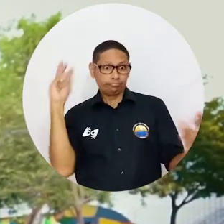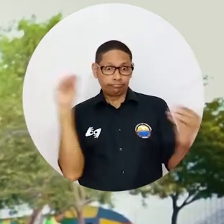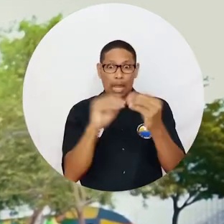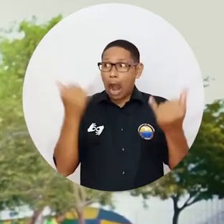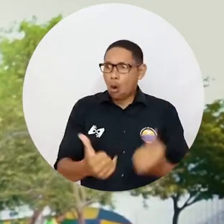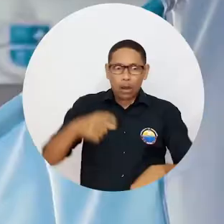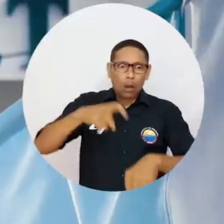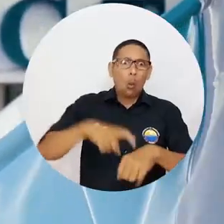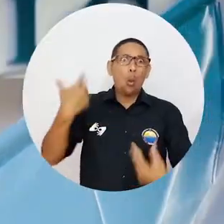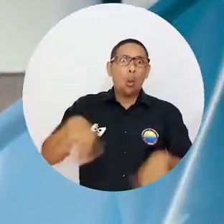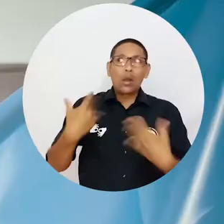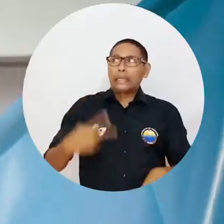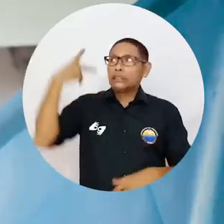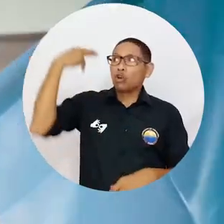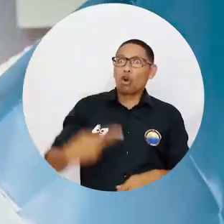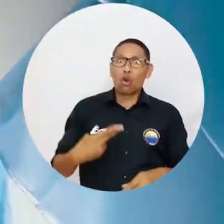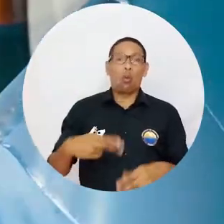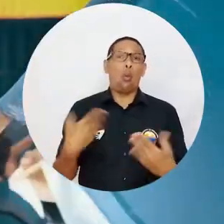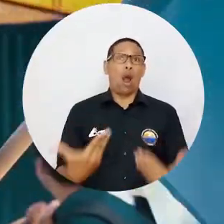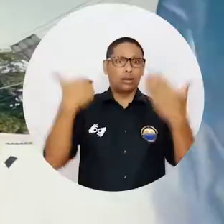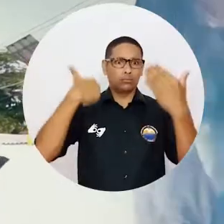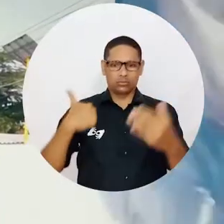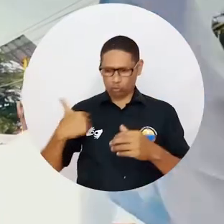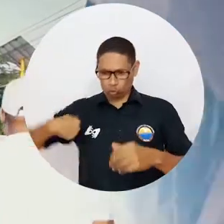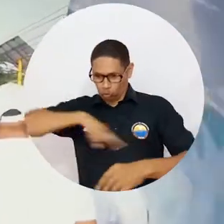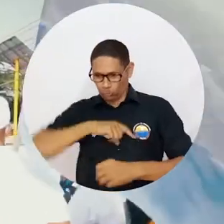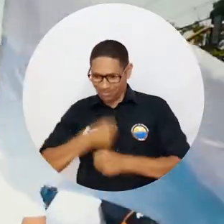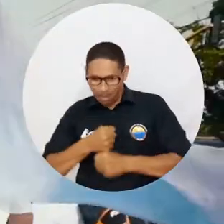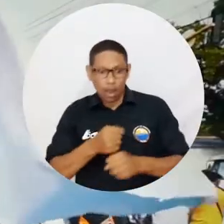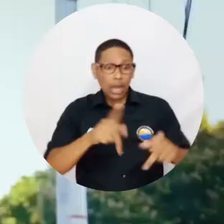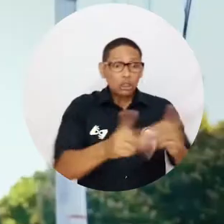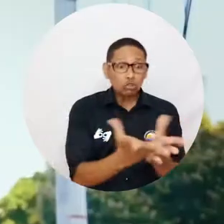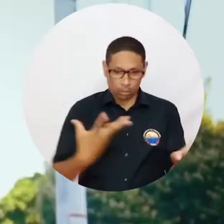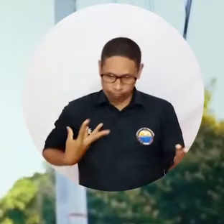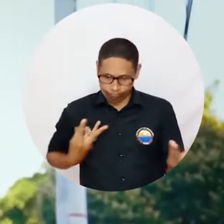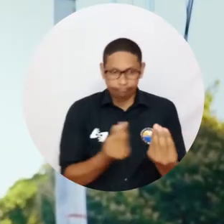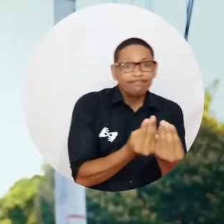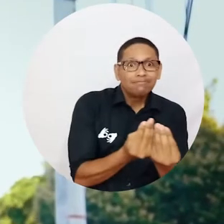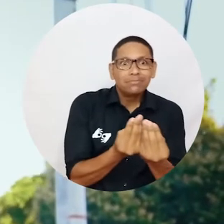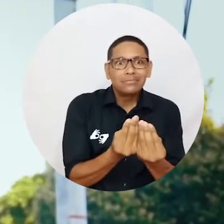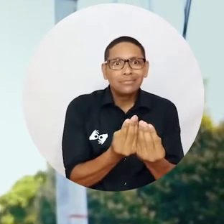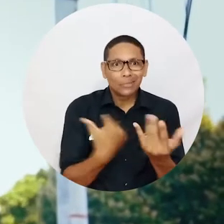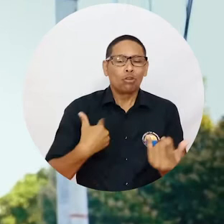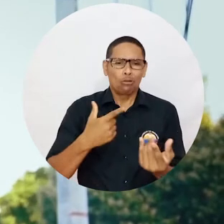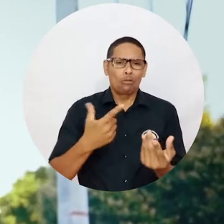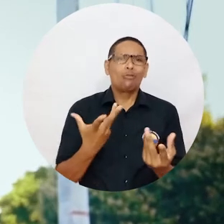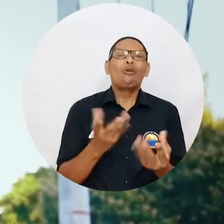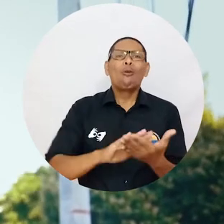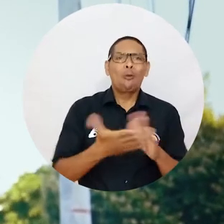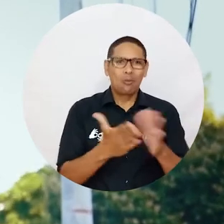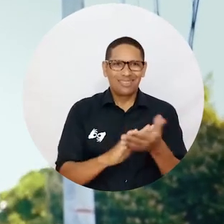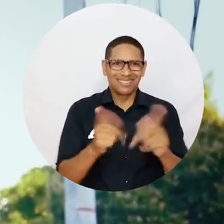momento histórico para el país en el que los trabajadores estamos diciendo a los estudiantes que no están solos. Hemos hecho el acompañamiento a la comunidad estudiantil en el